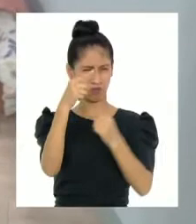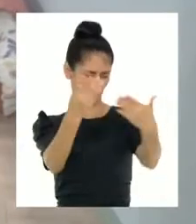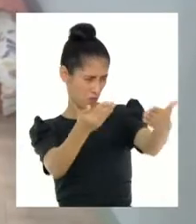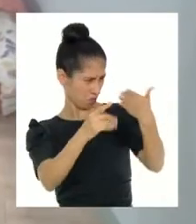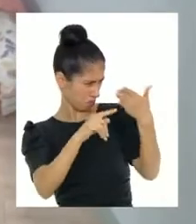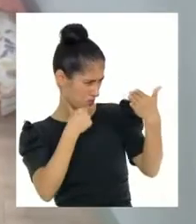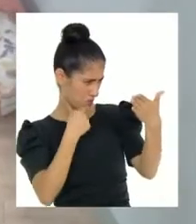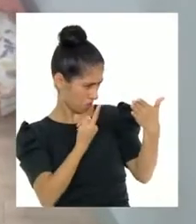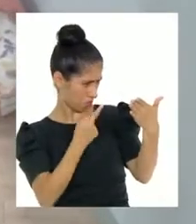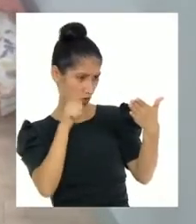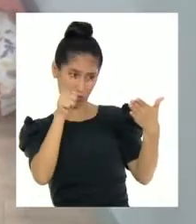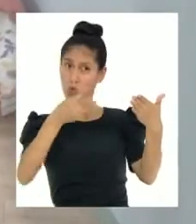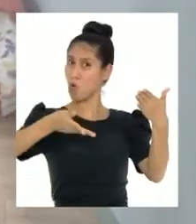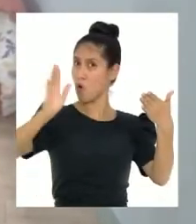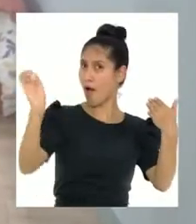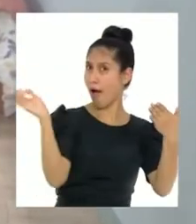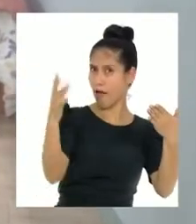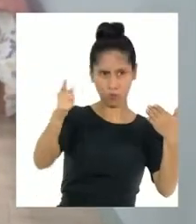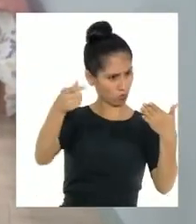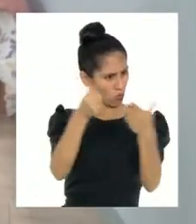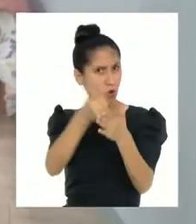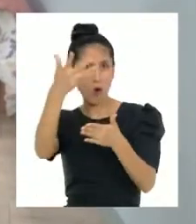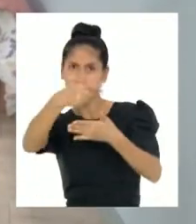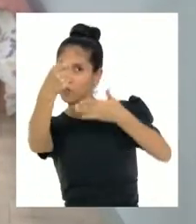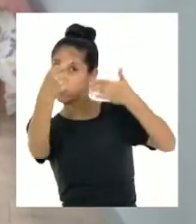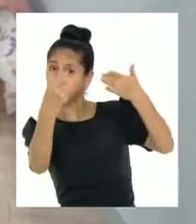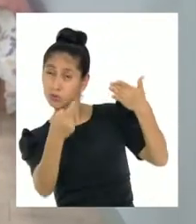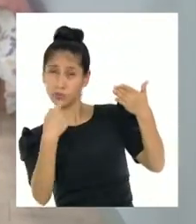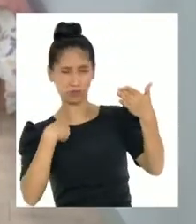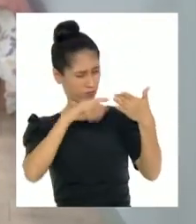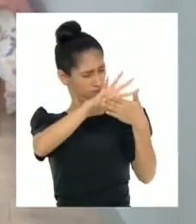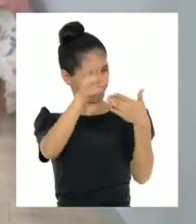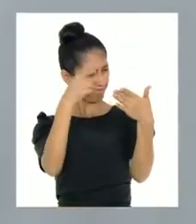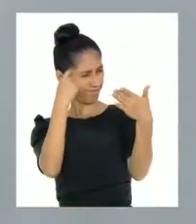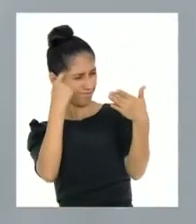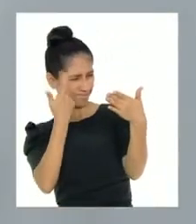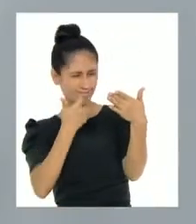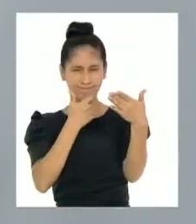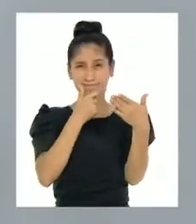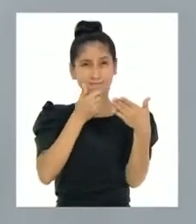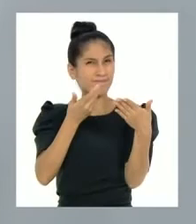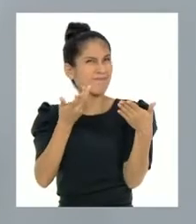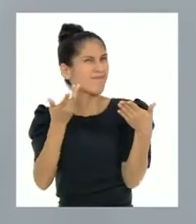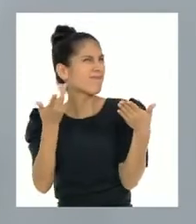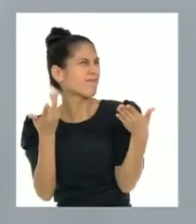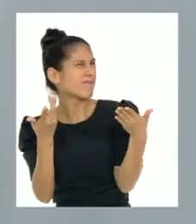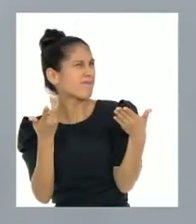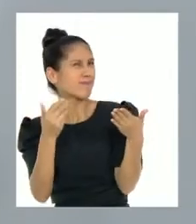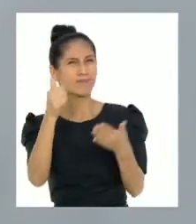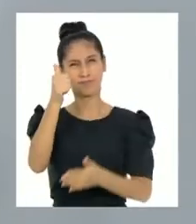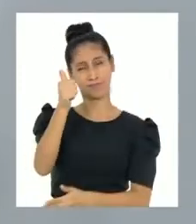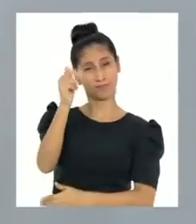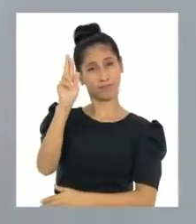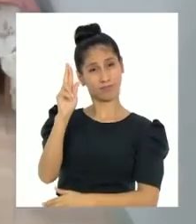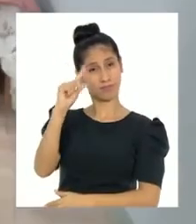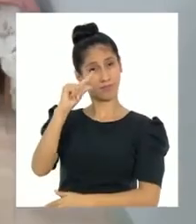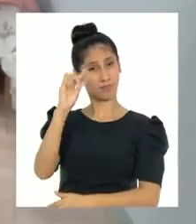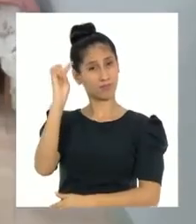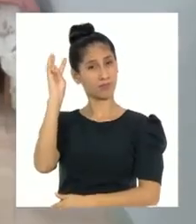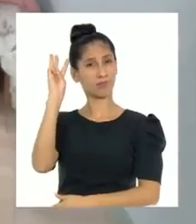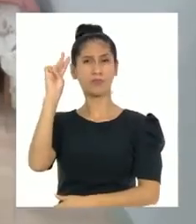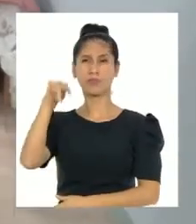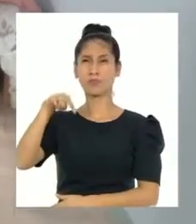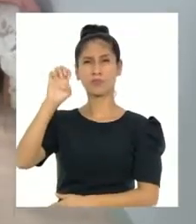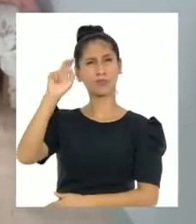compras. Todo esto me tiene pensando. ¿Qué son los argumentos?